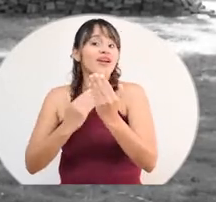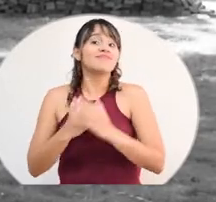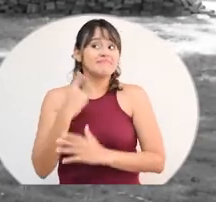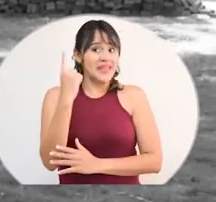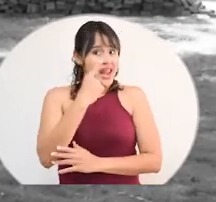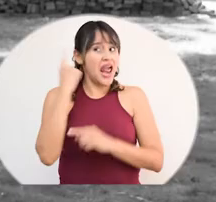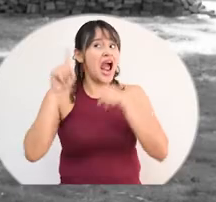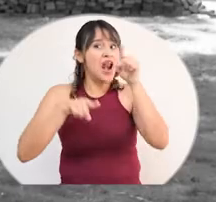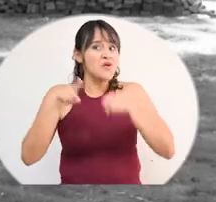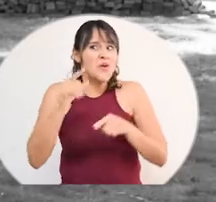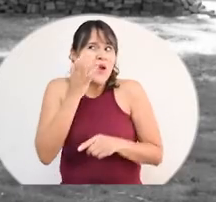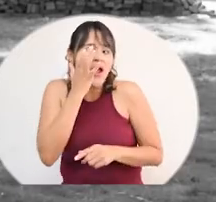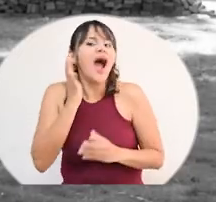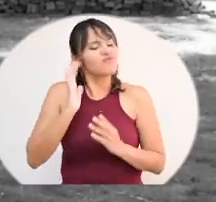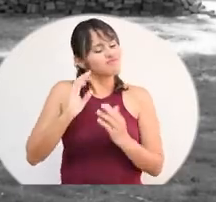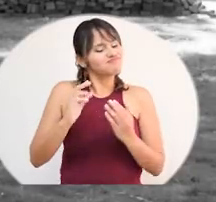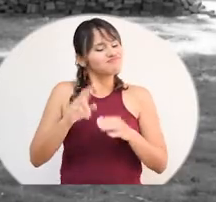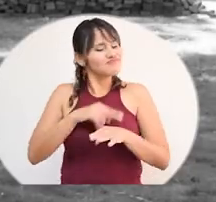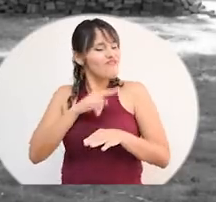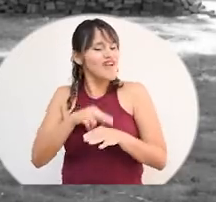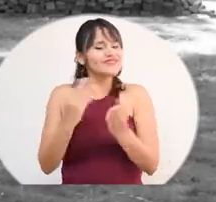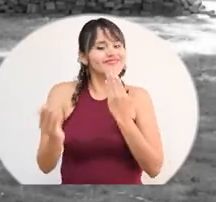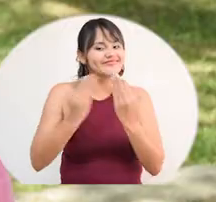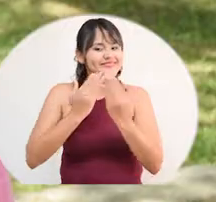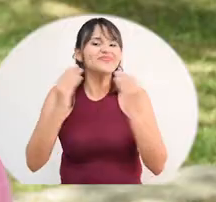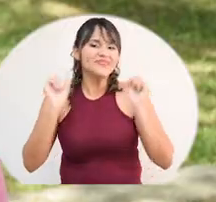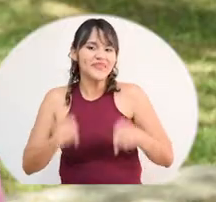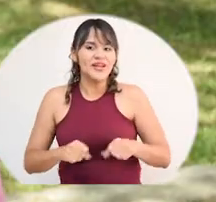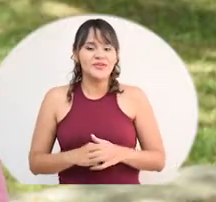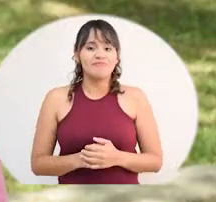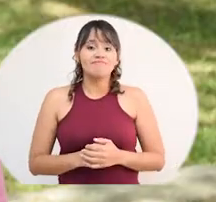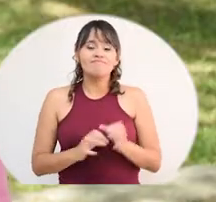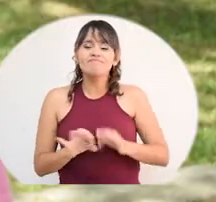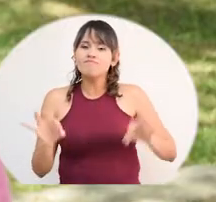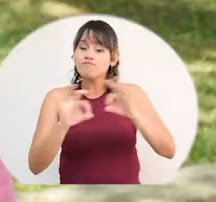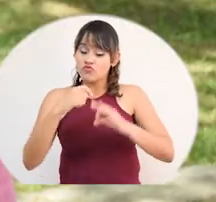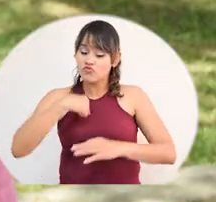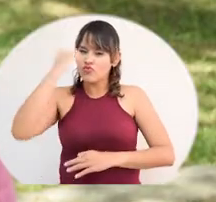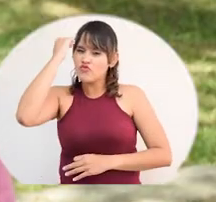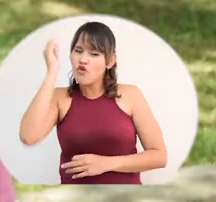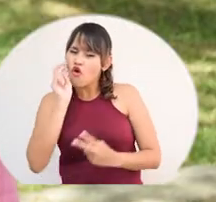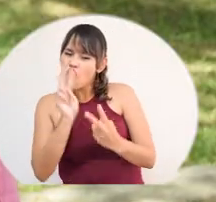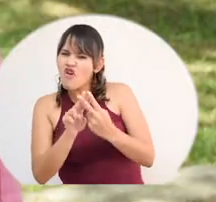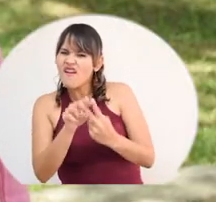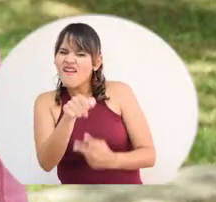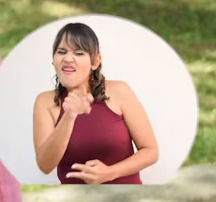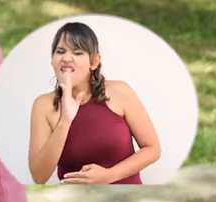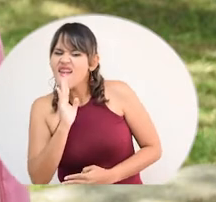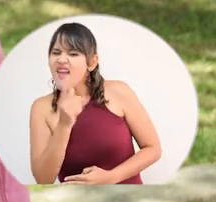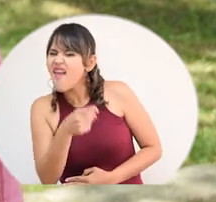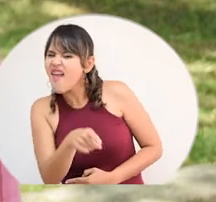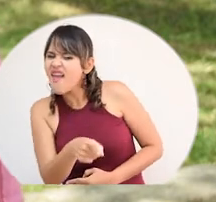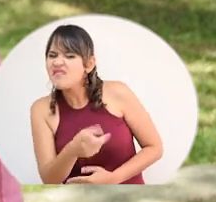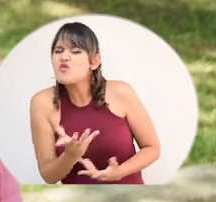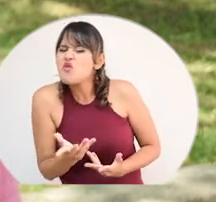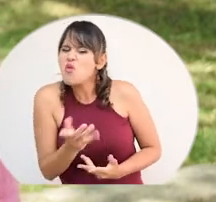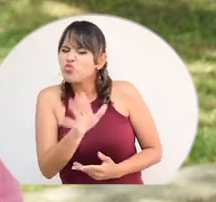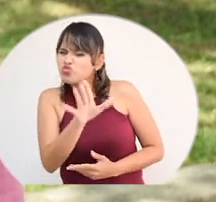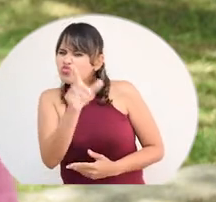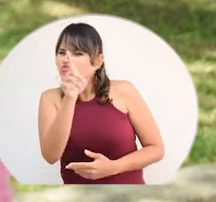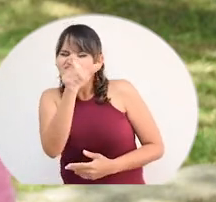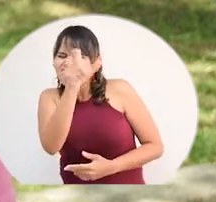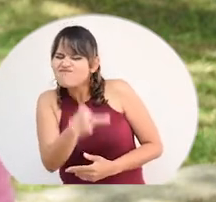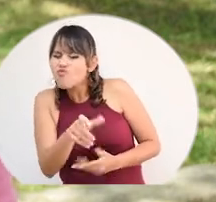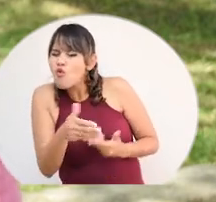capacidad de destacar en su clase conocerlo saber quién es mi estudiante quién es como persona